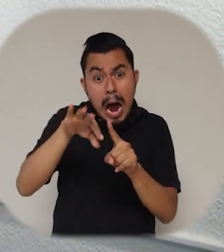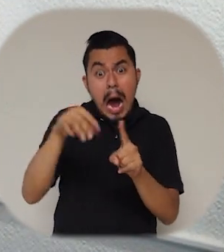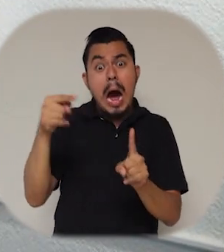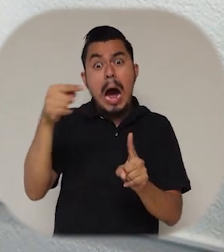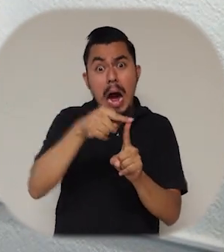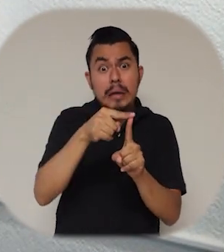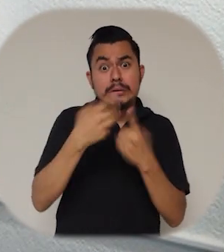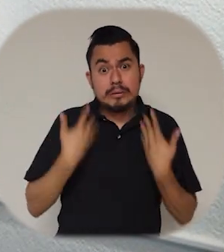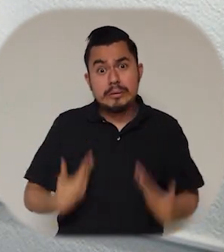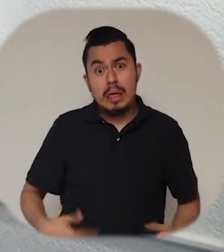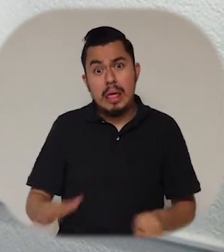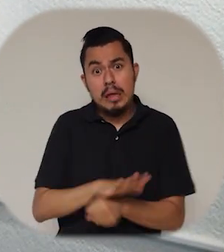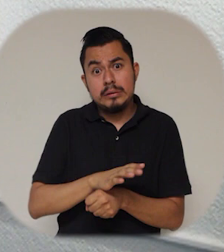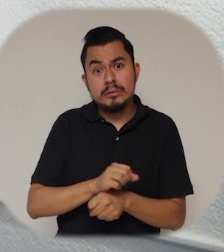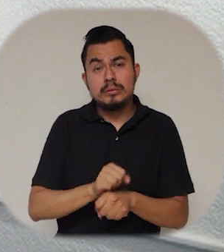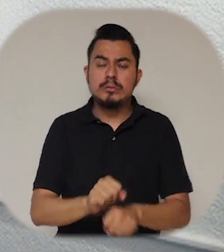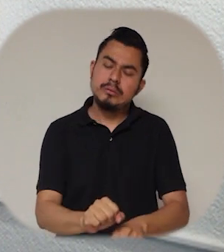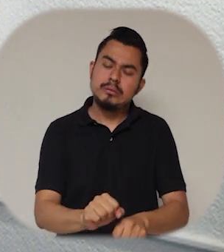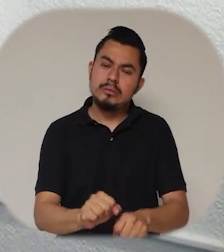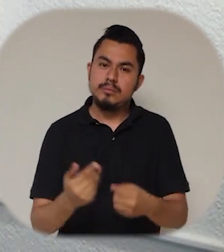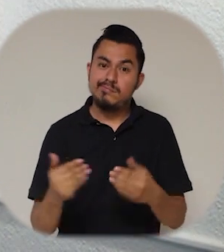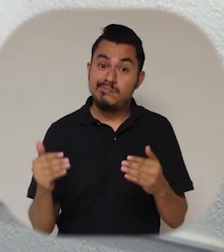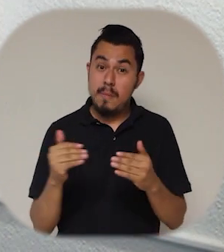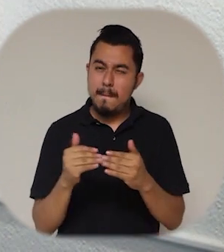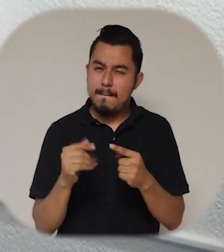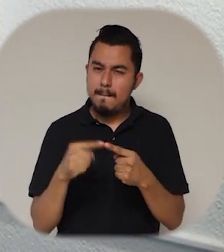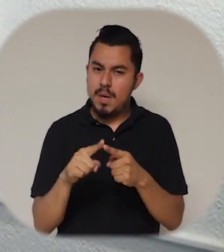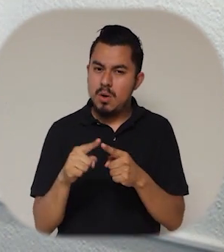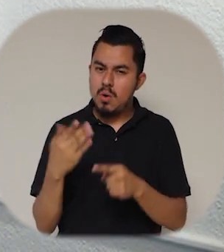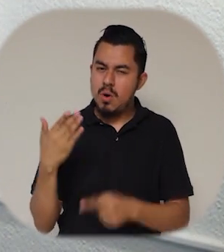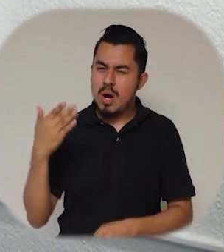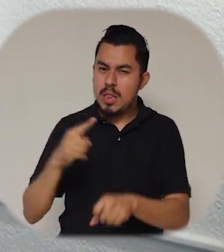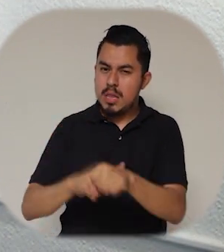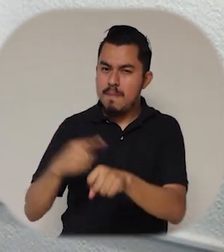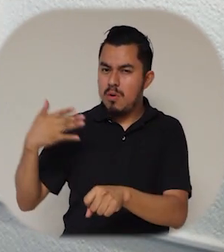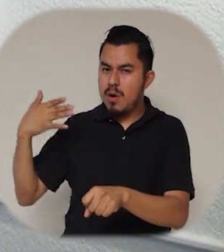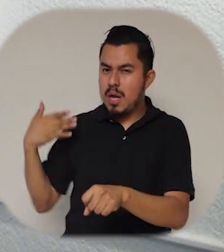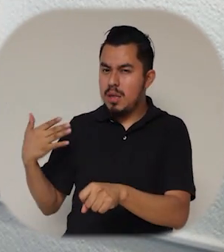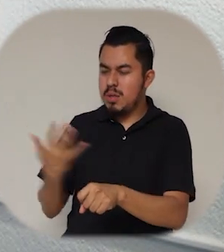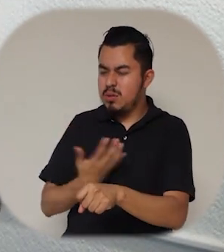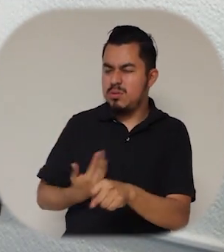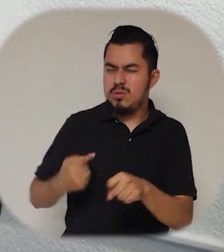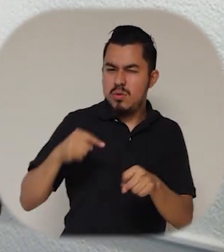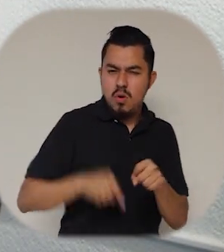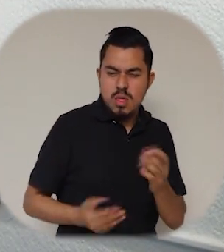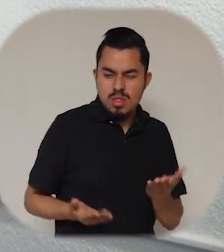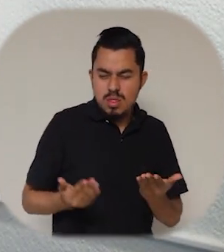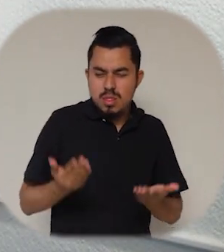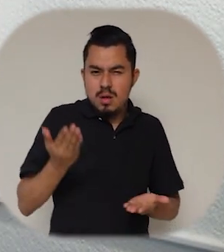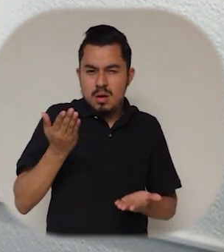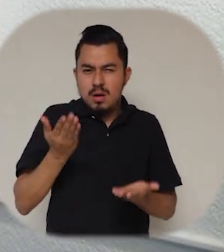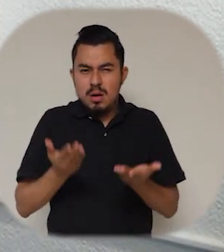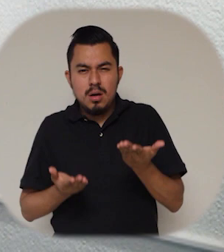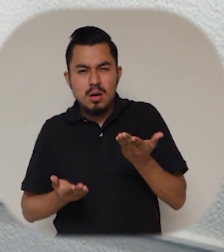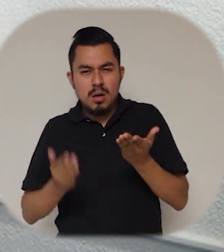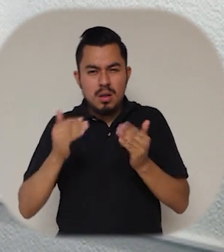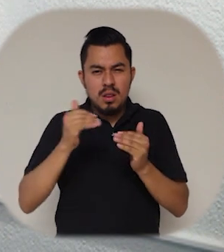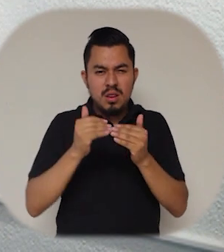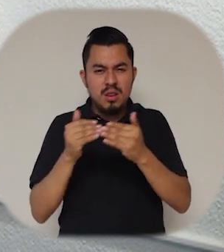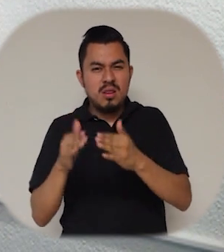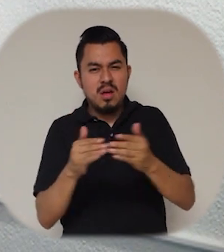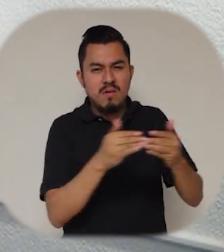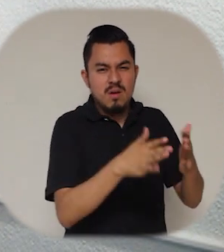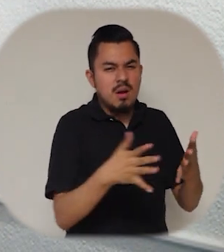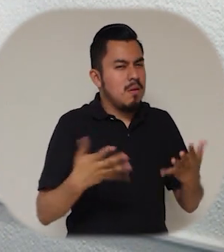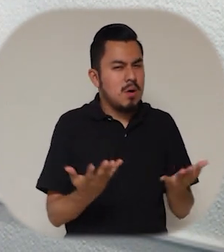Hay algo que es diferente en ese tiempo hasta ahora. ¿Por qué hay una diferencia así? Decimos que creemos en Jesús de la misma forma, pero